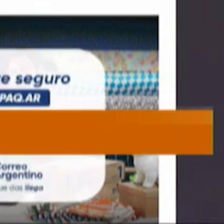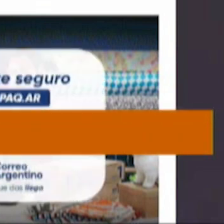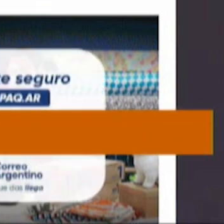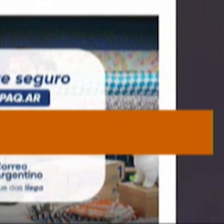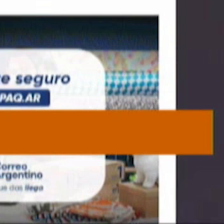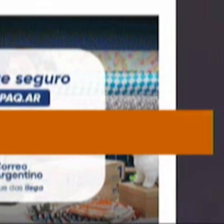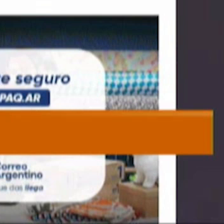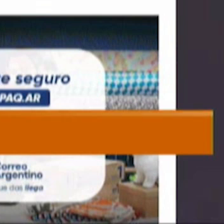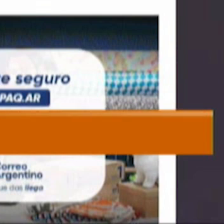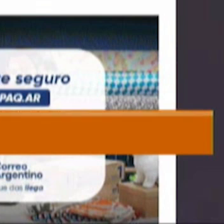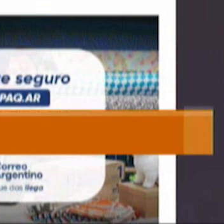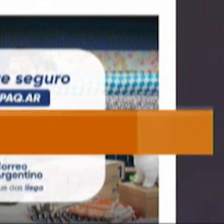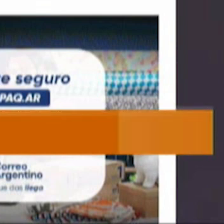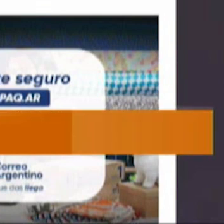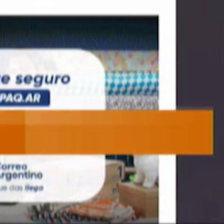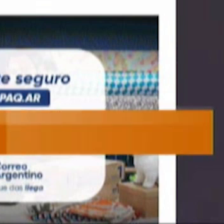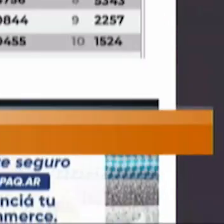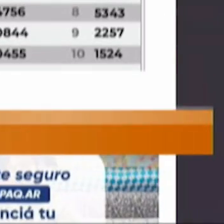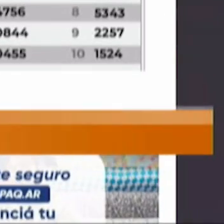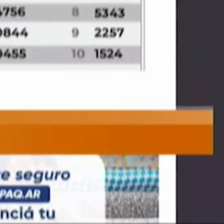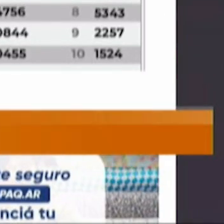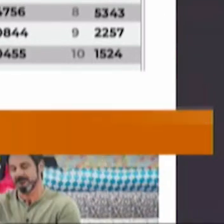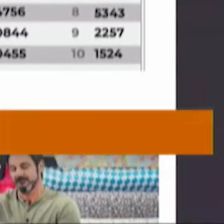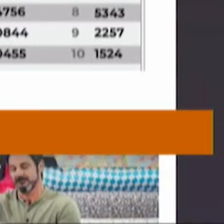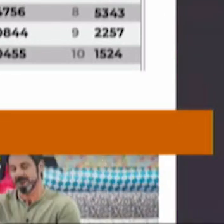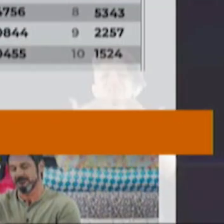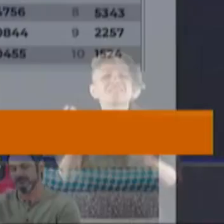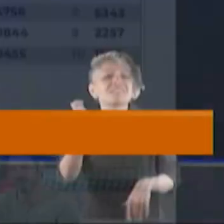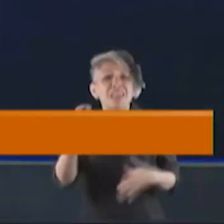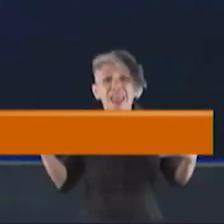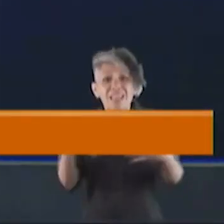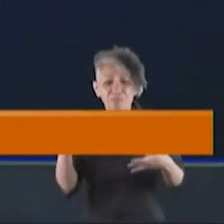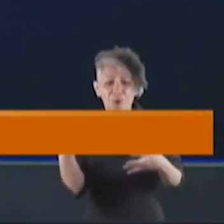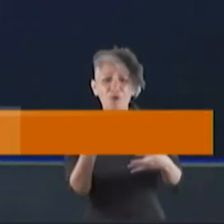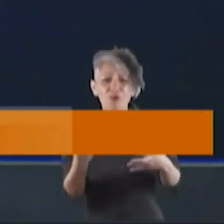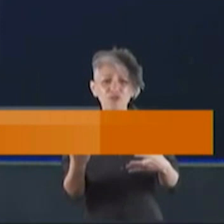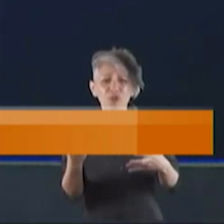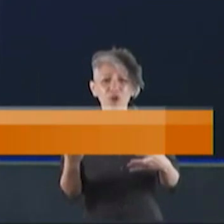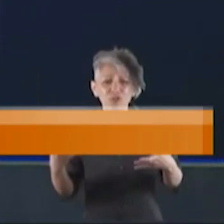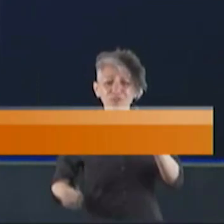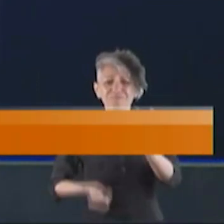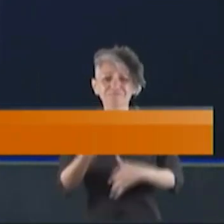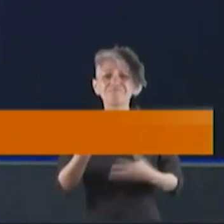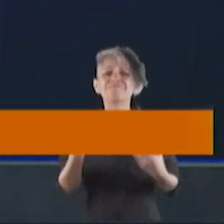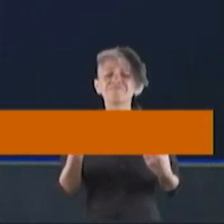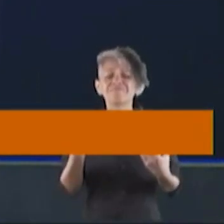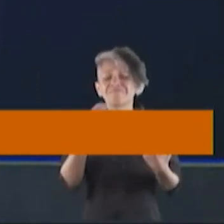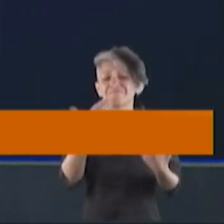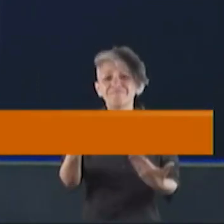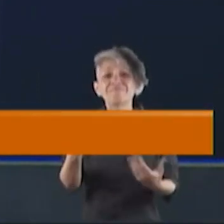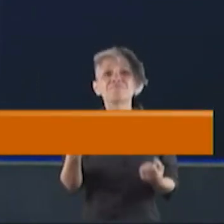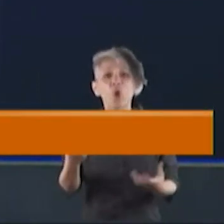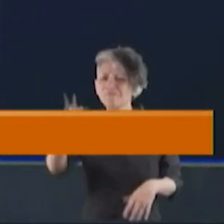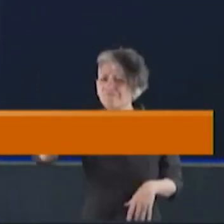porque por supuesto se van a encontrar con noticias con enlaces en donde ustedes van a podrar en donde ustedes podrán